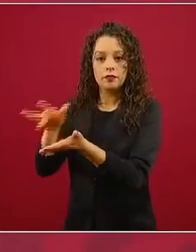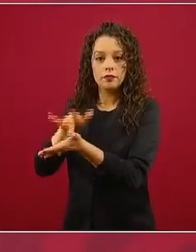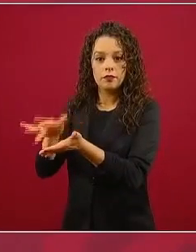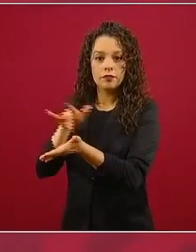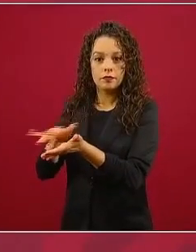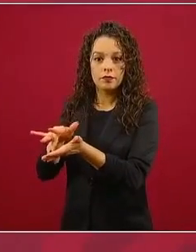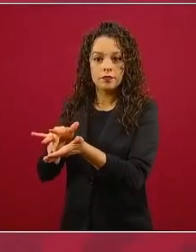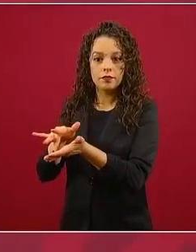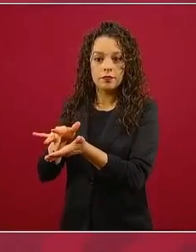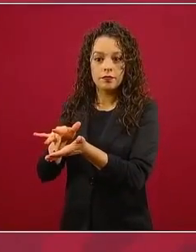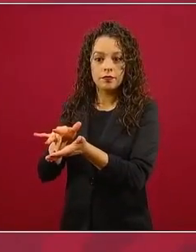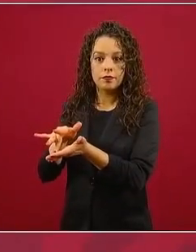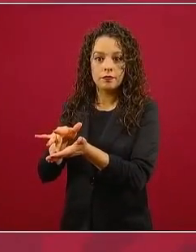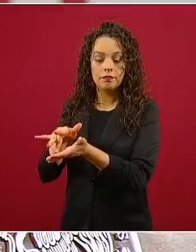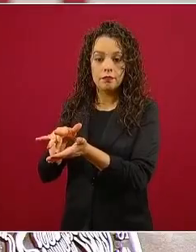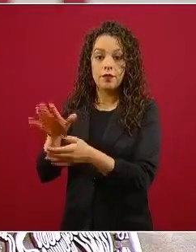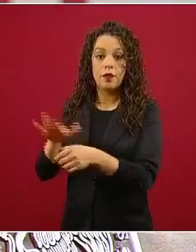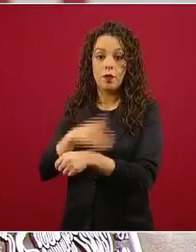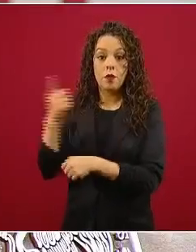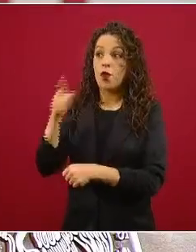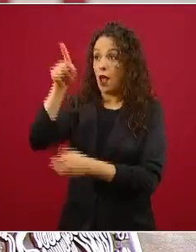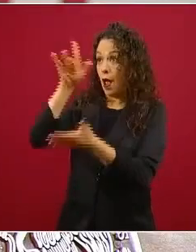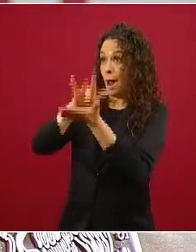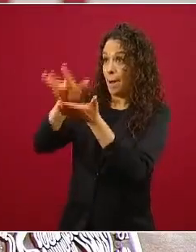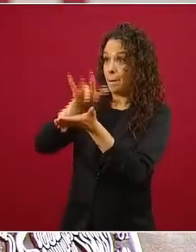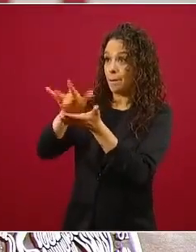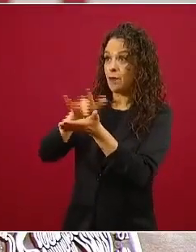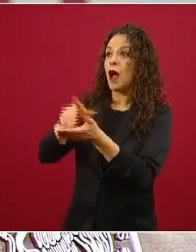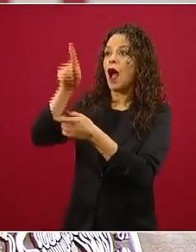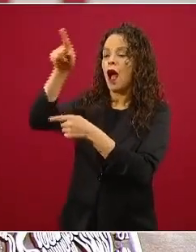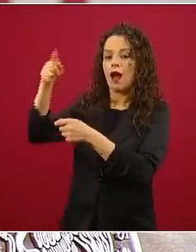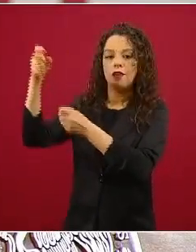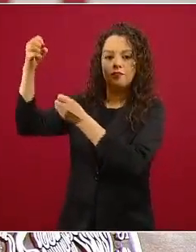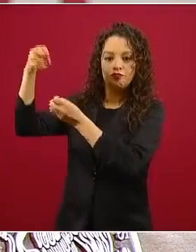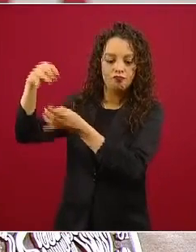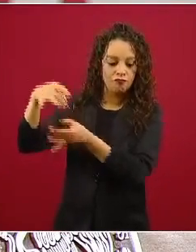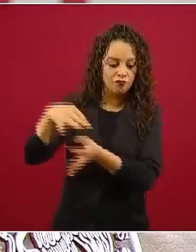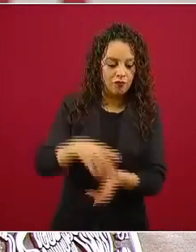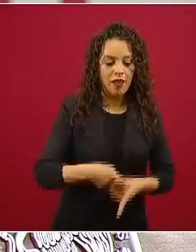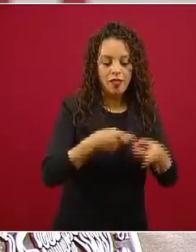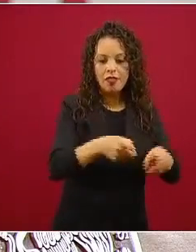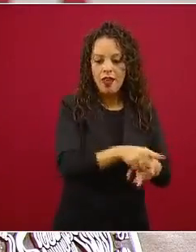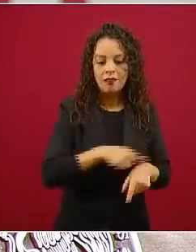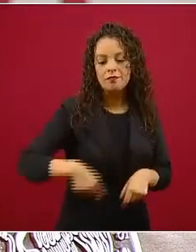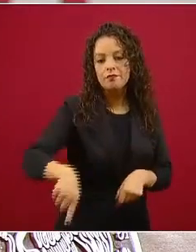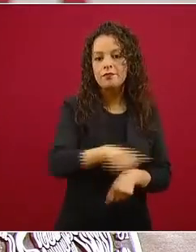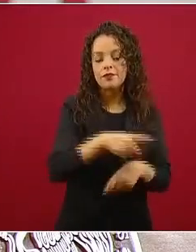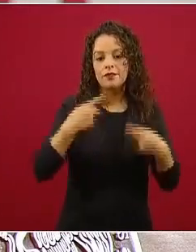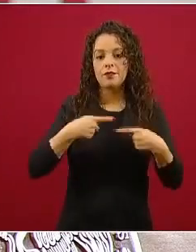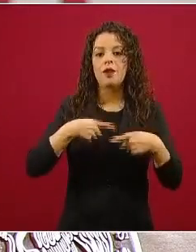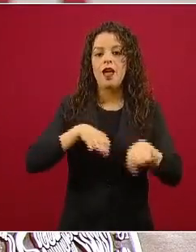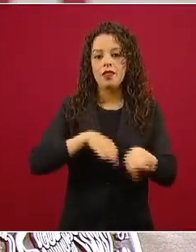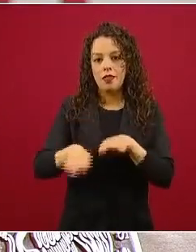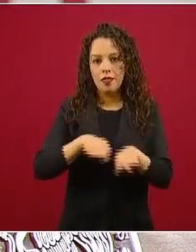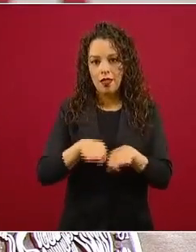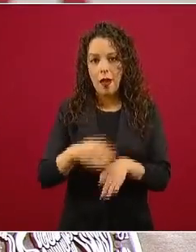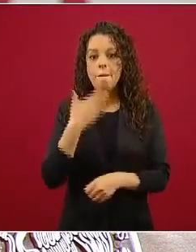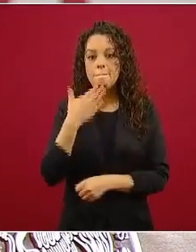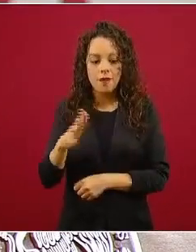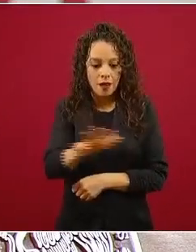pensando que si llovía fuerte arriba, goteaba abajo, que si les iba bien a los de arriba, les iba a ir bien a los de